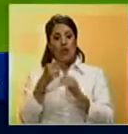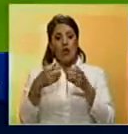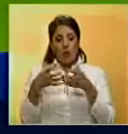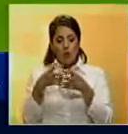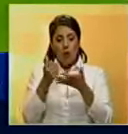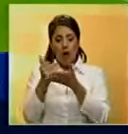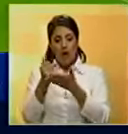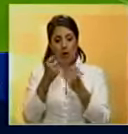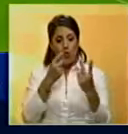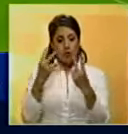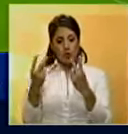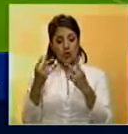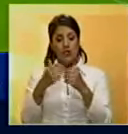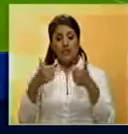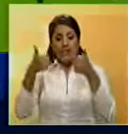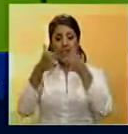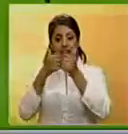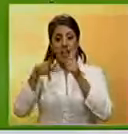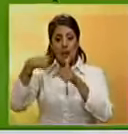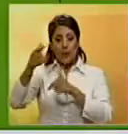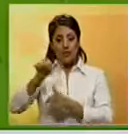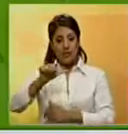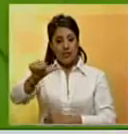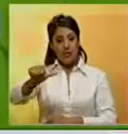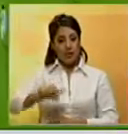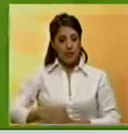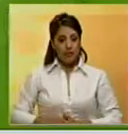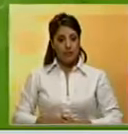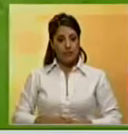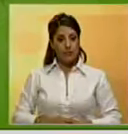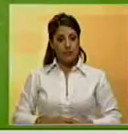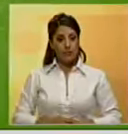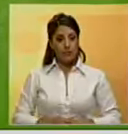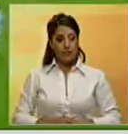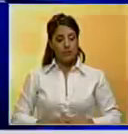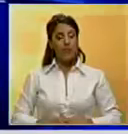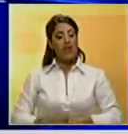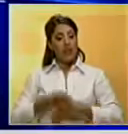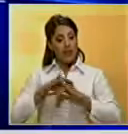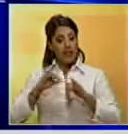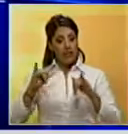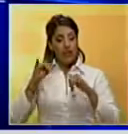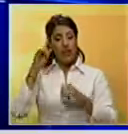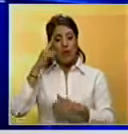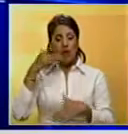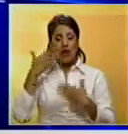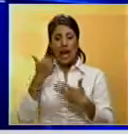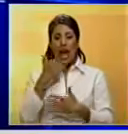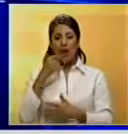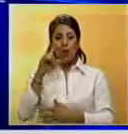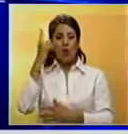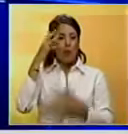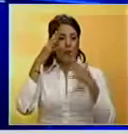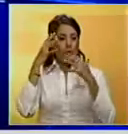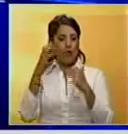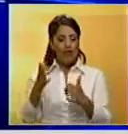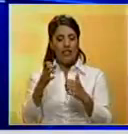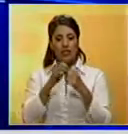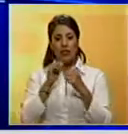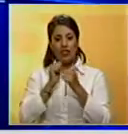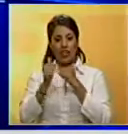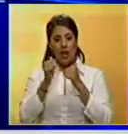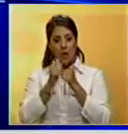Sevilla. La sede de la final se anunciará la próxima semana. Bien, y terminamos recordando a uno de los grandes atletas de nuestro